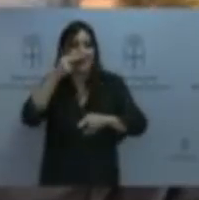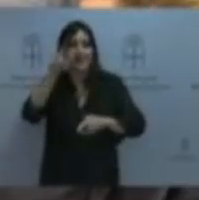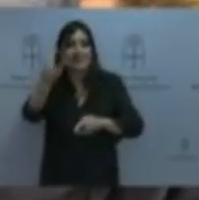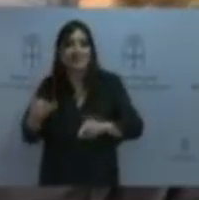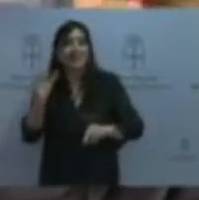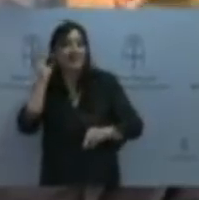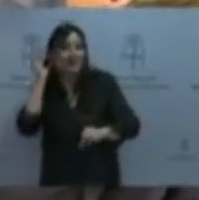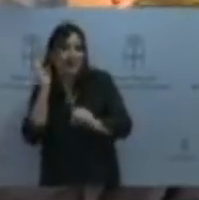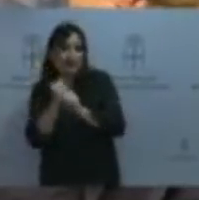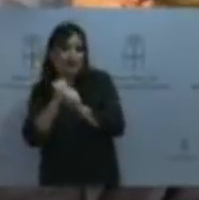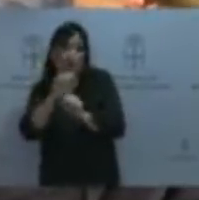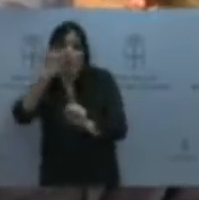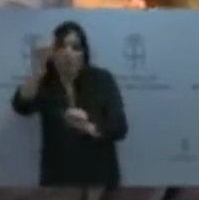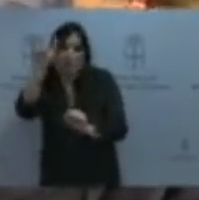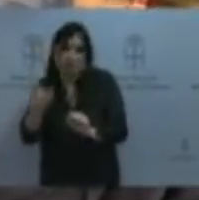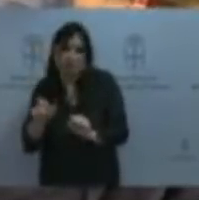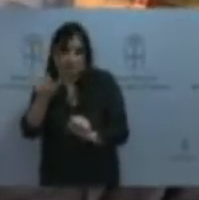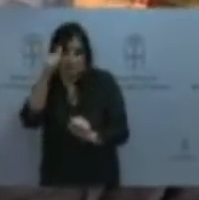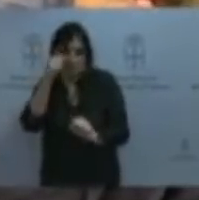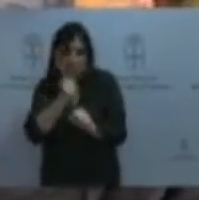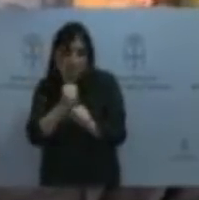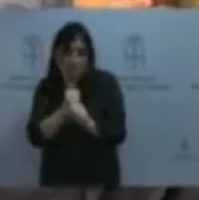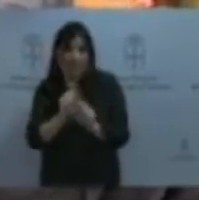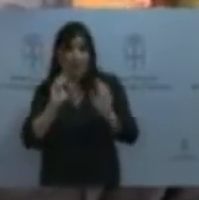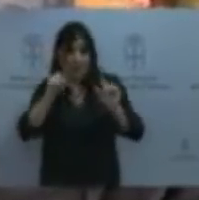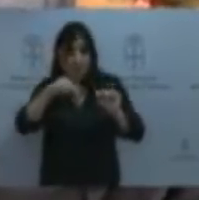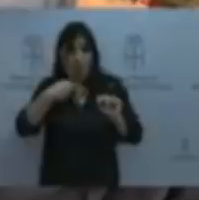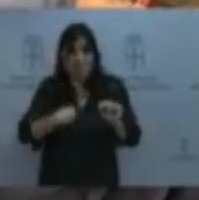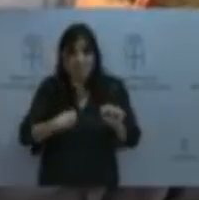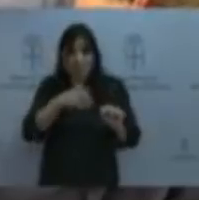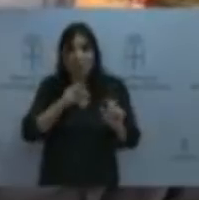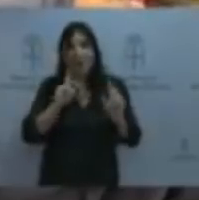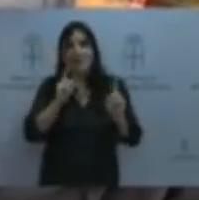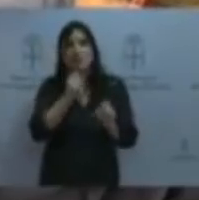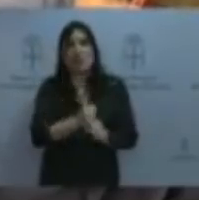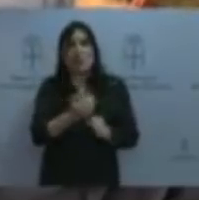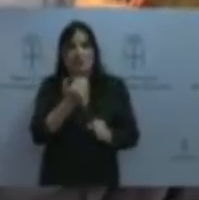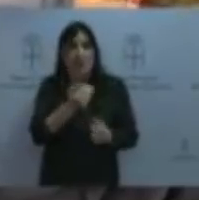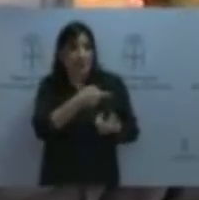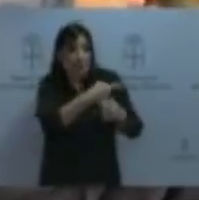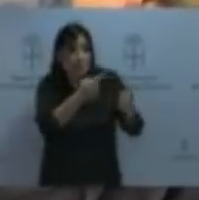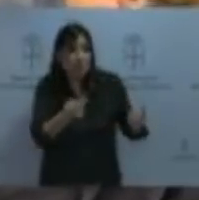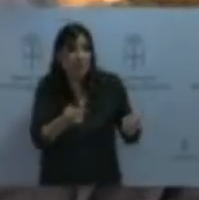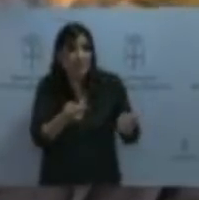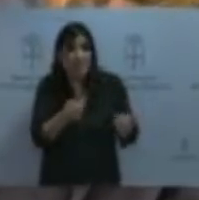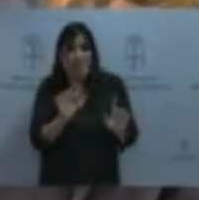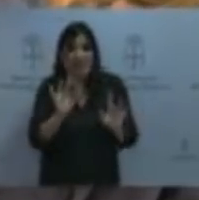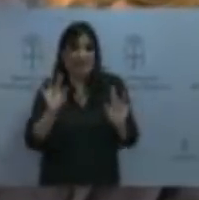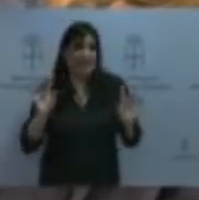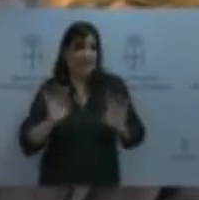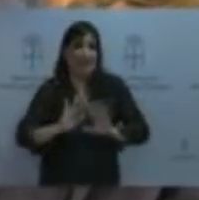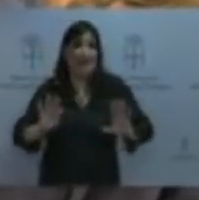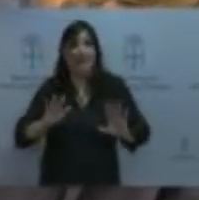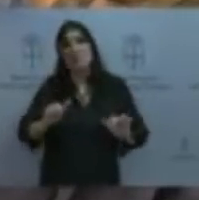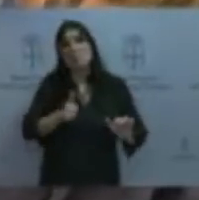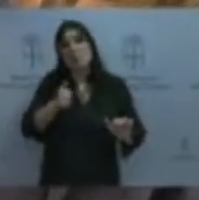en el caso que nos ocupa, nos topamos con Liberbank, a quien ustedes no se atreven ni a soplar. No vaya a ser que se les enfade Manuel Menéndez o directamente puede